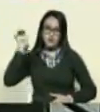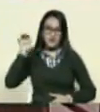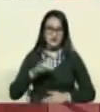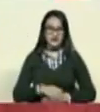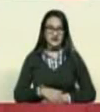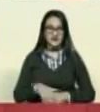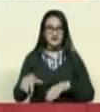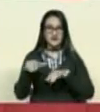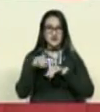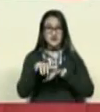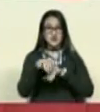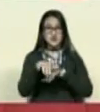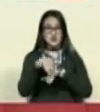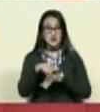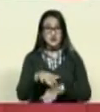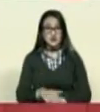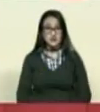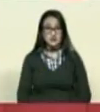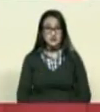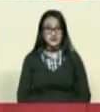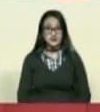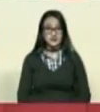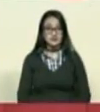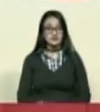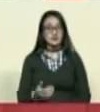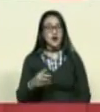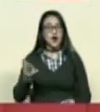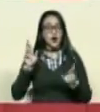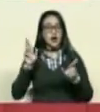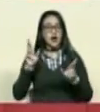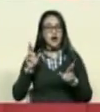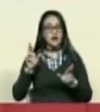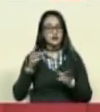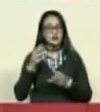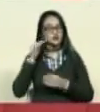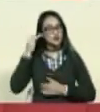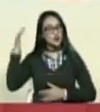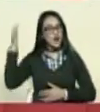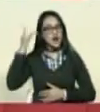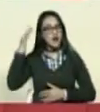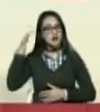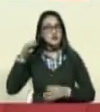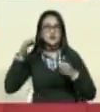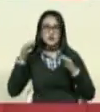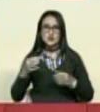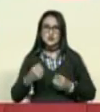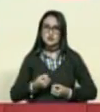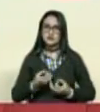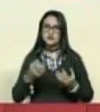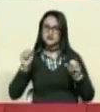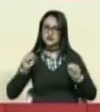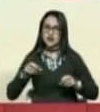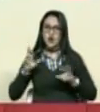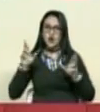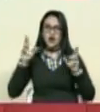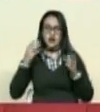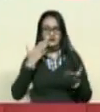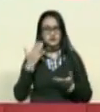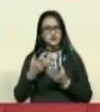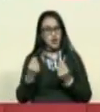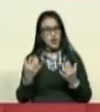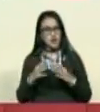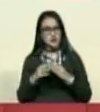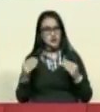ejército. Vamos a ver esos sueños realizados, querido compañero Padrino, querido compañero Ceballos,